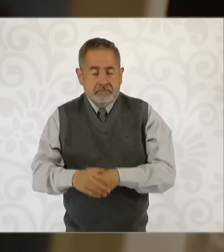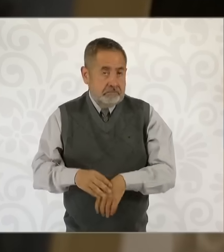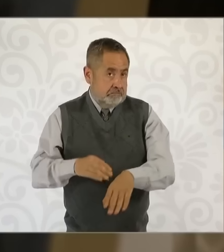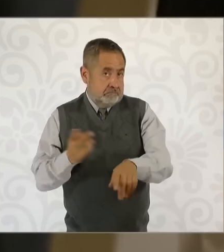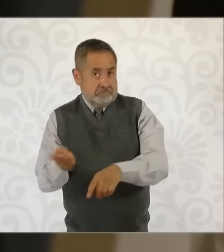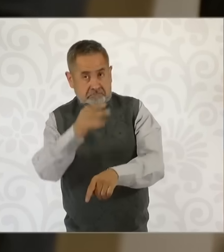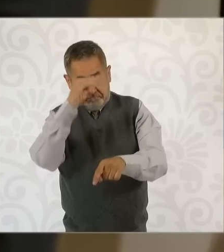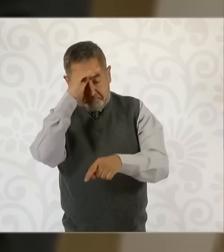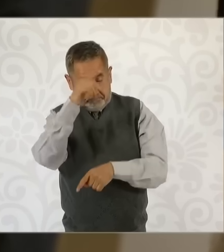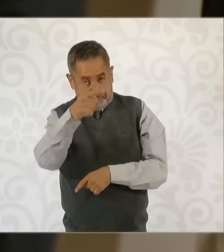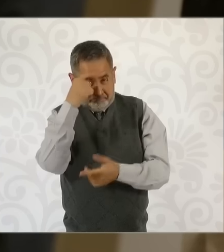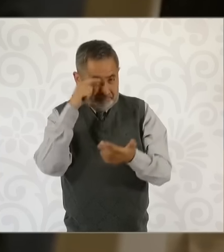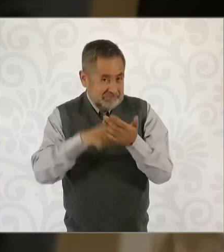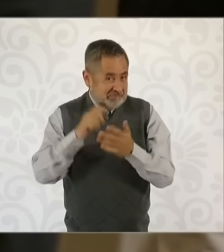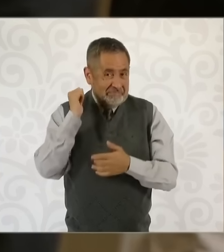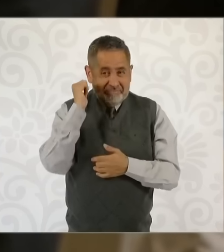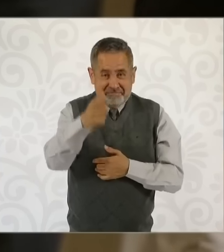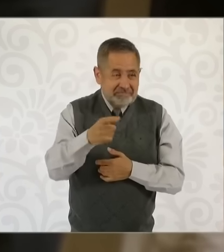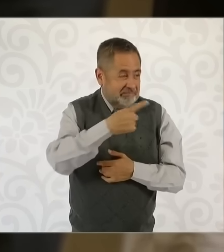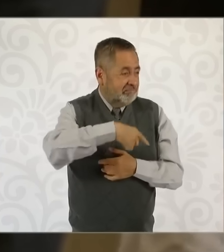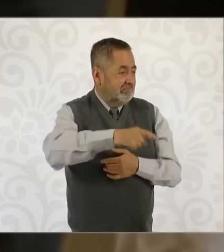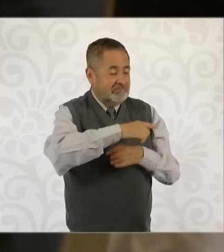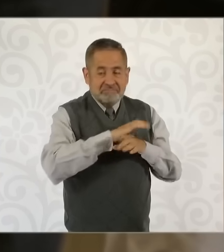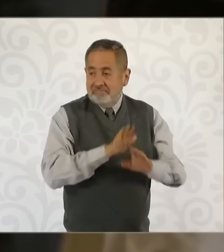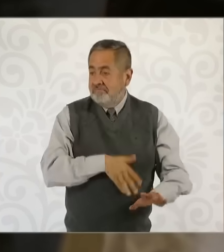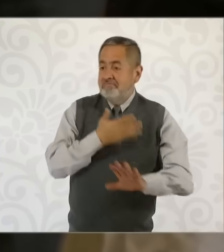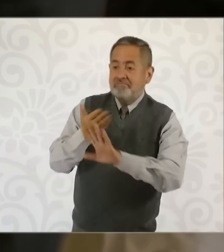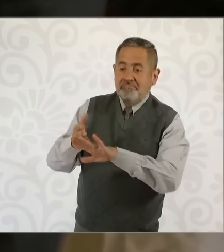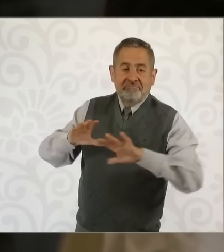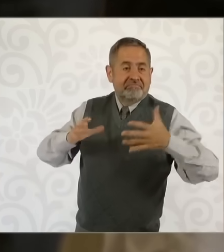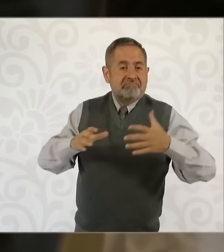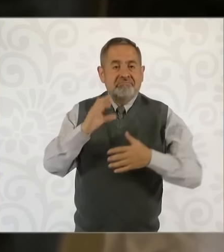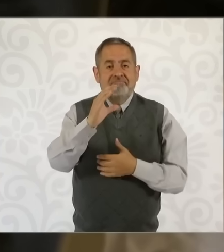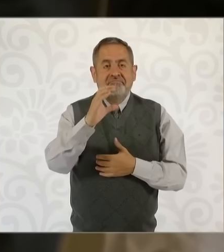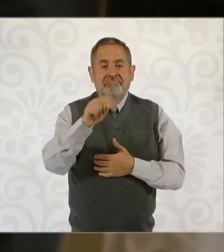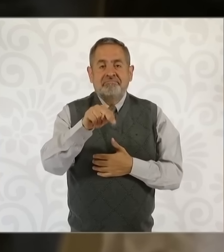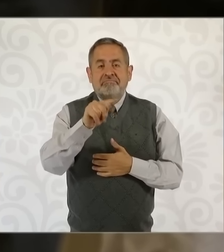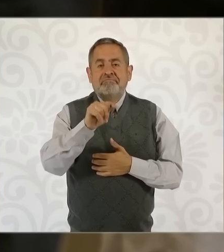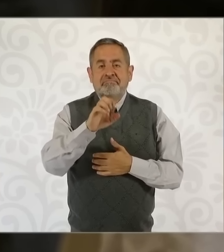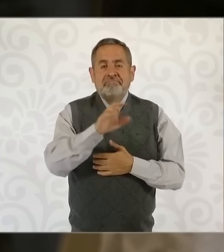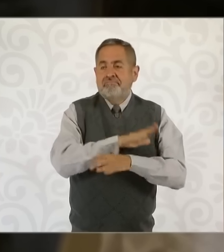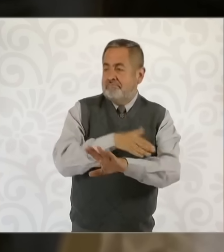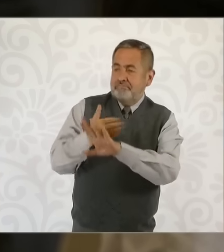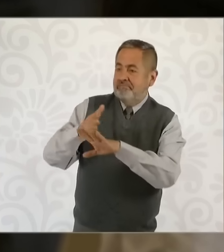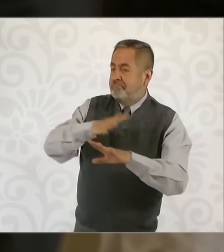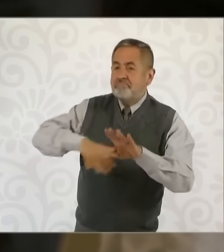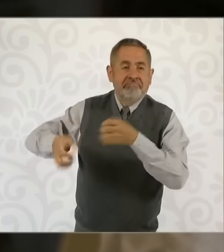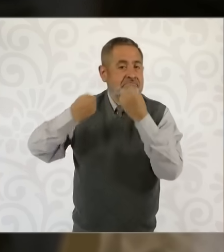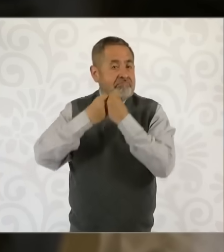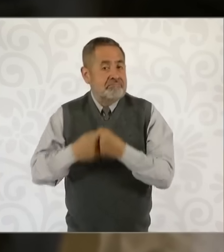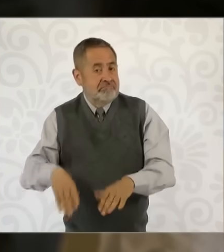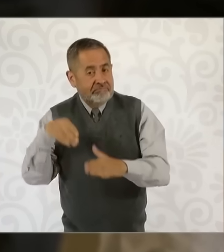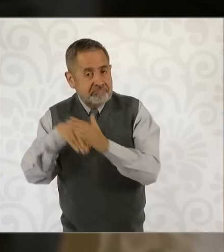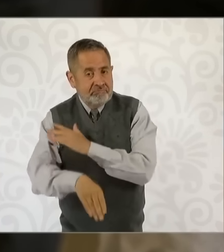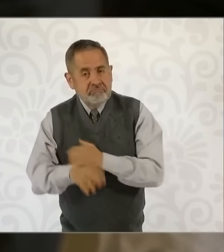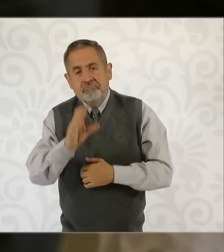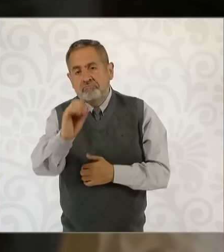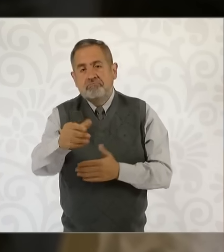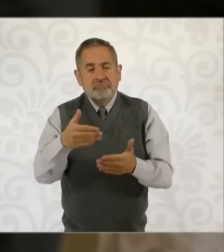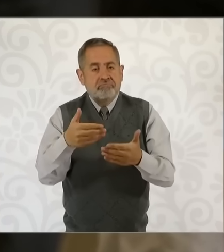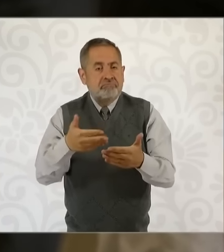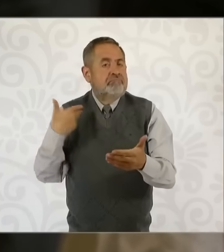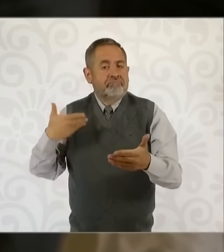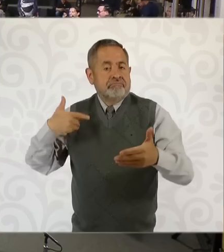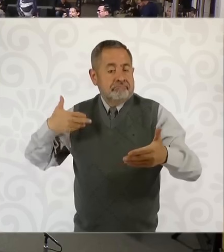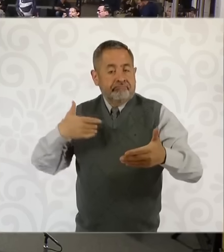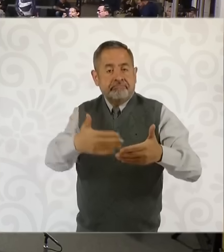hacer frente a un boicot, un posible boicot de la CENTE en la elección, o cree que se pueda llegar a un acuerdo con el